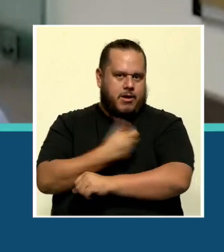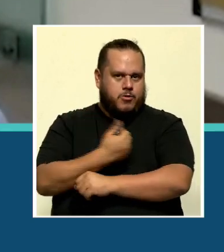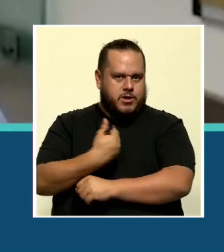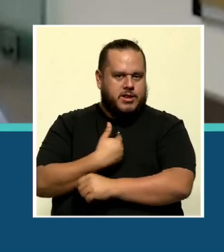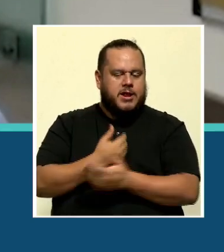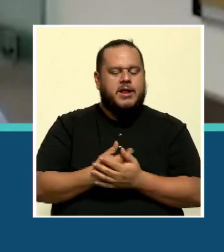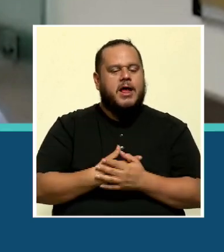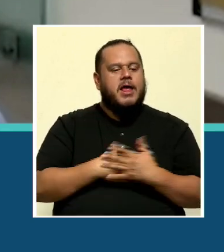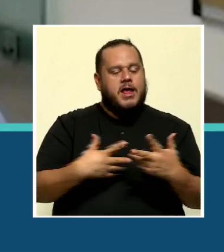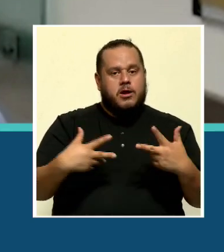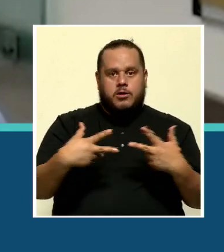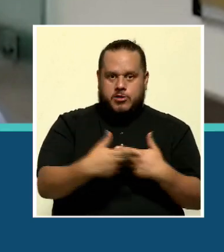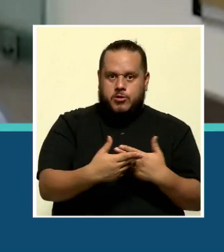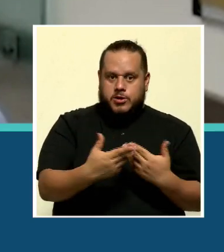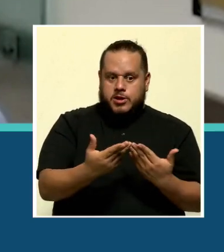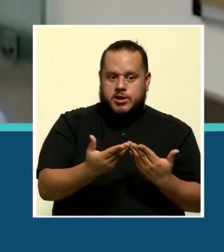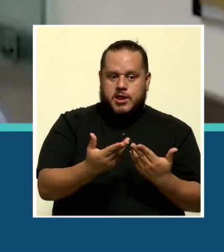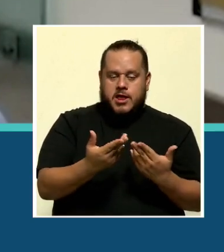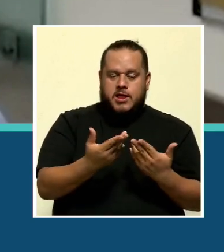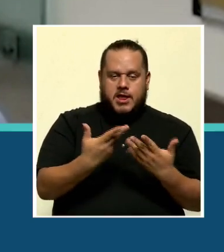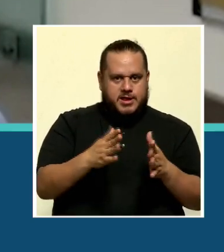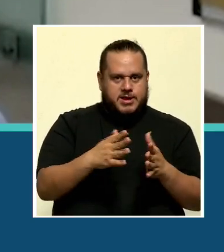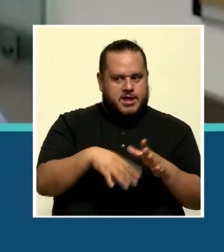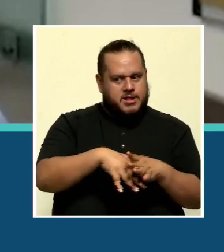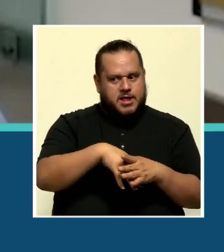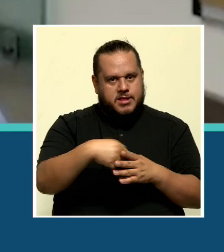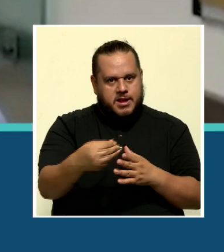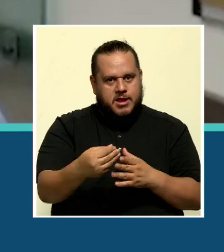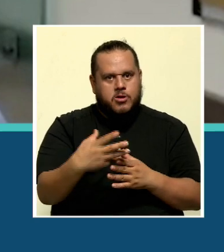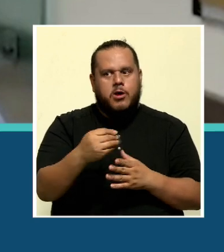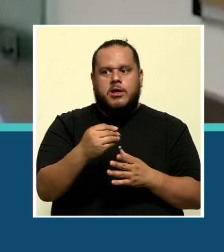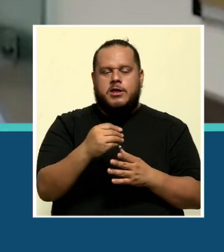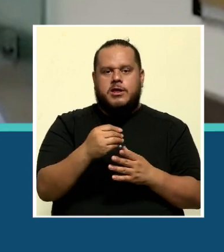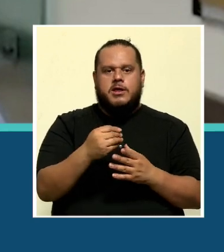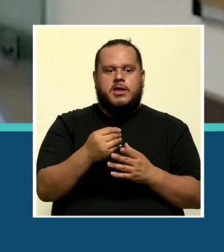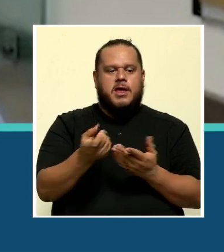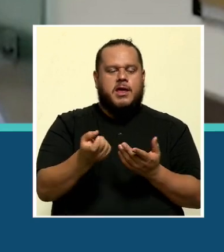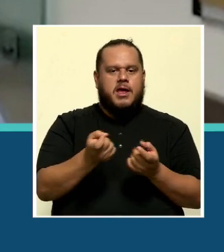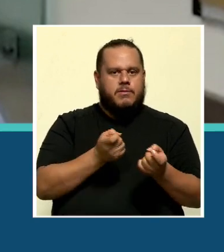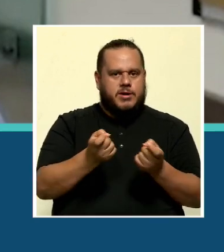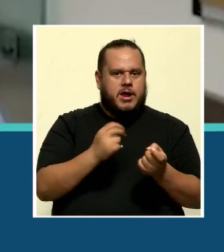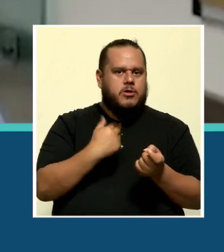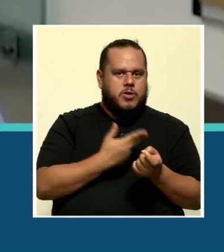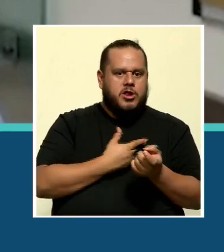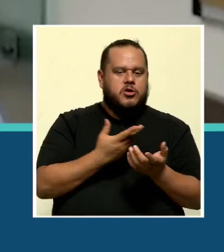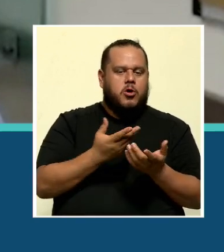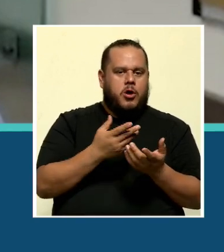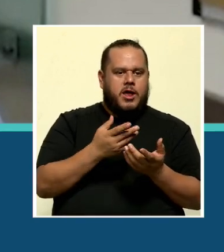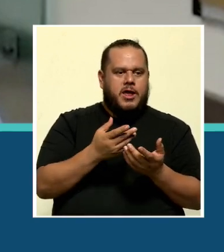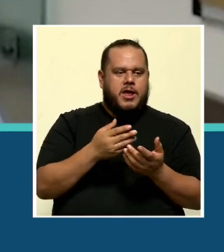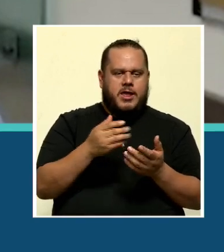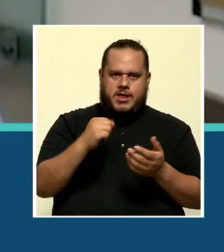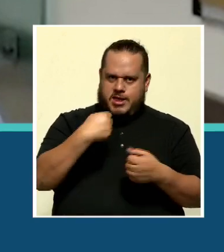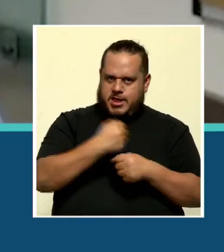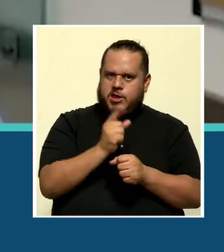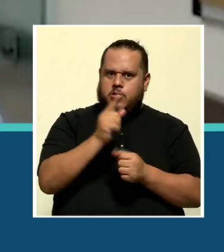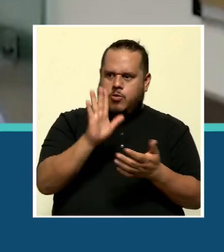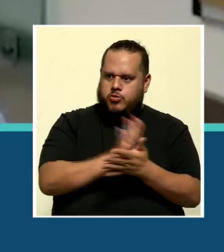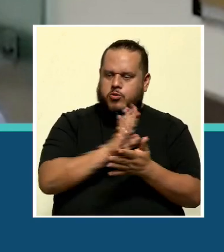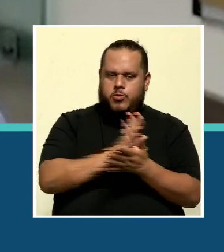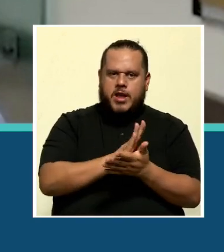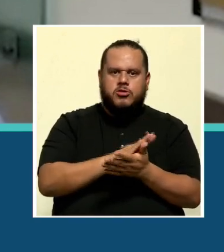los reportes incluso que están ya saliendo y que la sociedad nuestra, la infectología pediátrica, hizo un documento que está